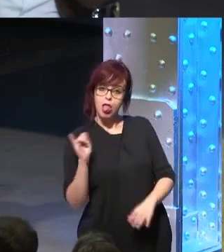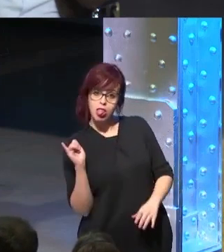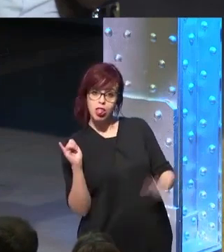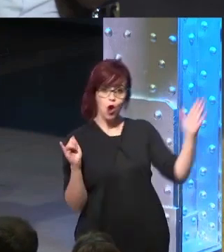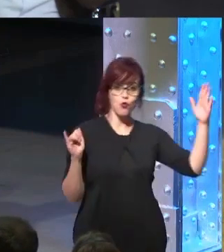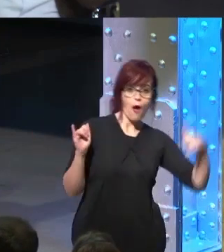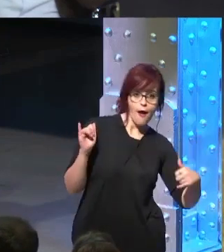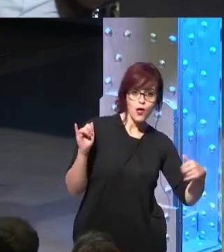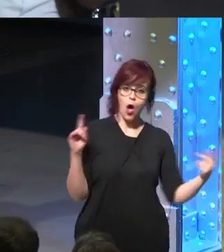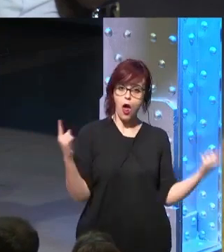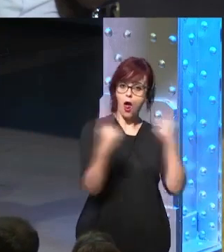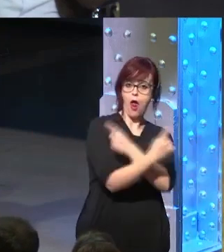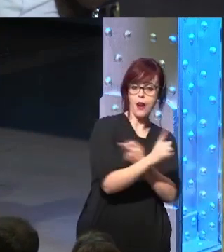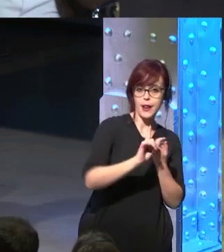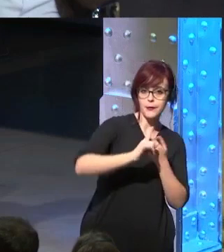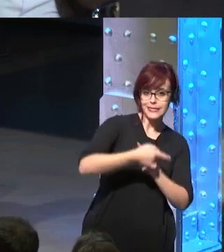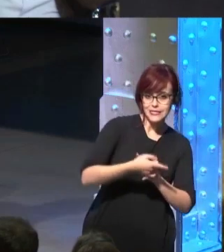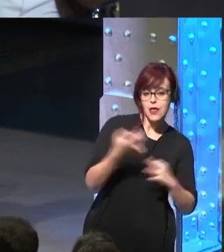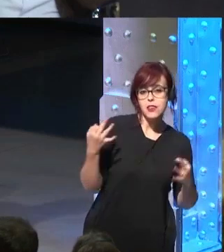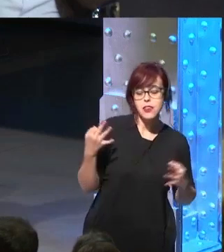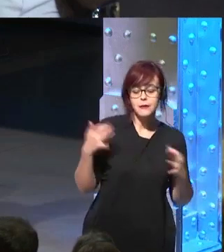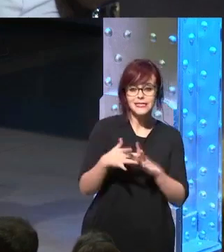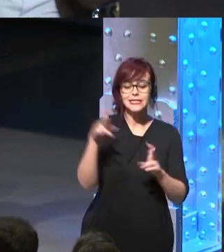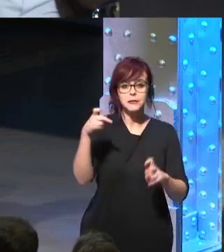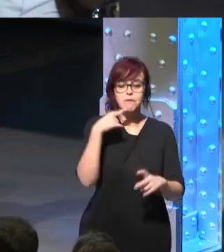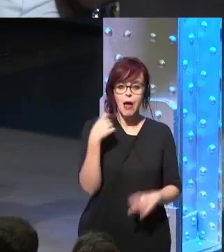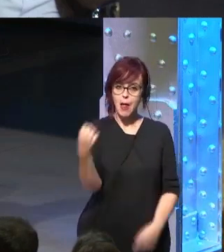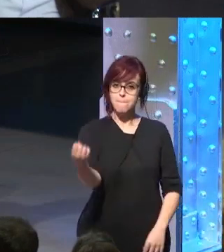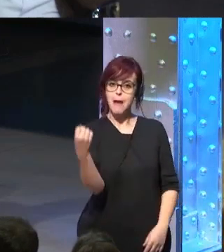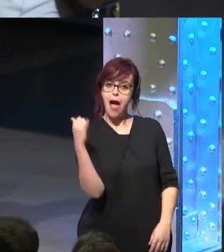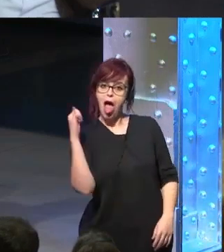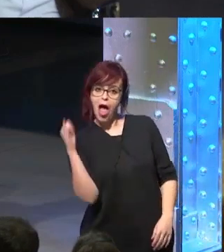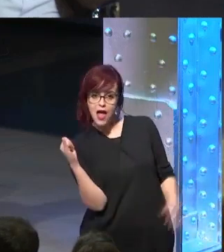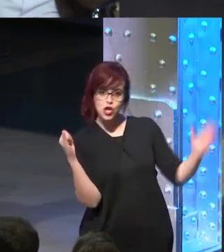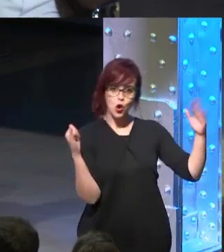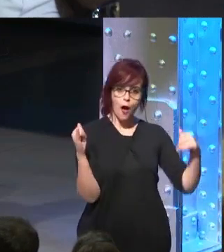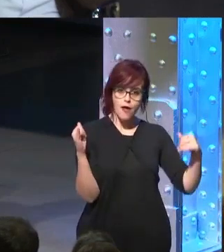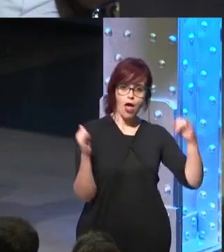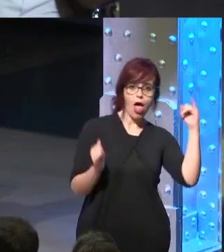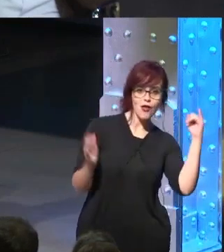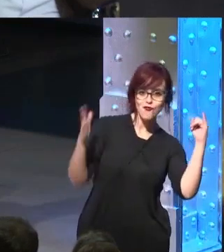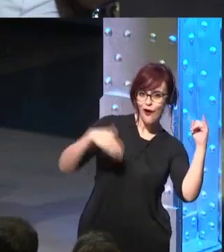lo tengo, tú ya no lo puedes tener. Creo que es eso lo que hay que cambiar. El poder lo